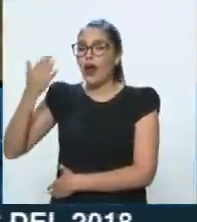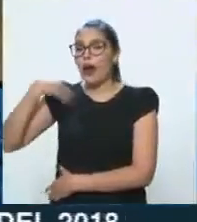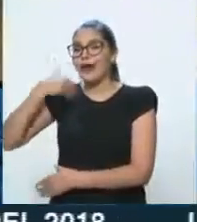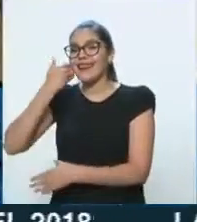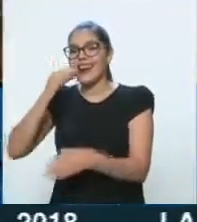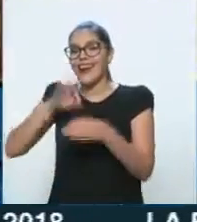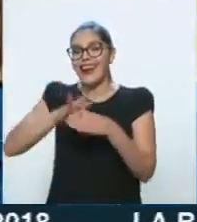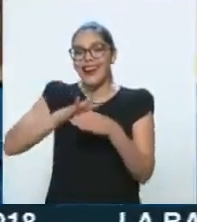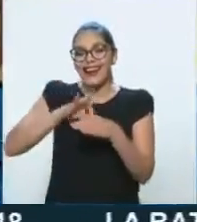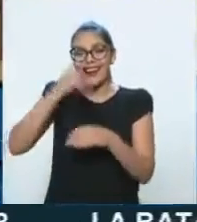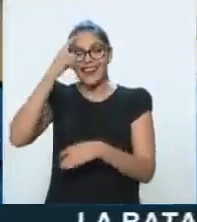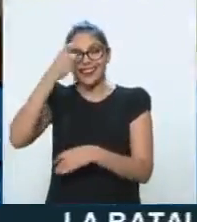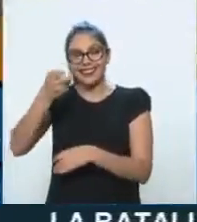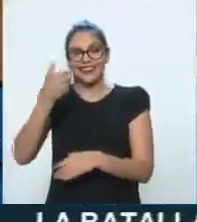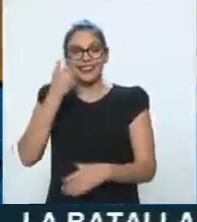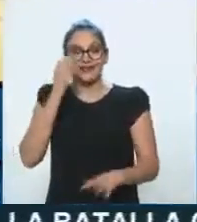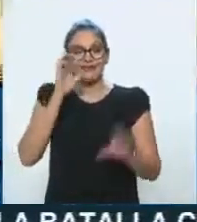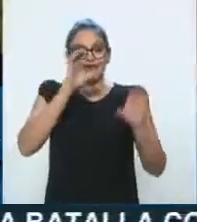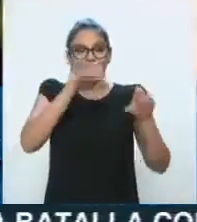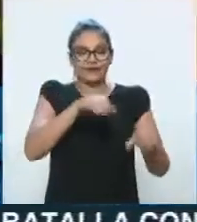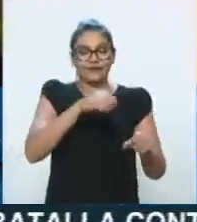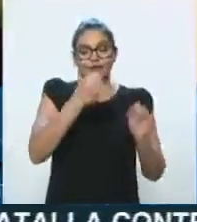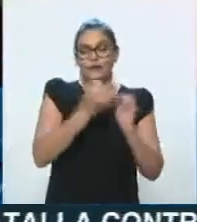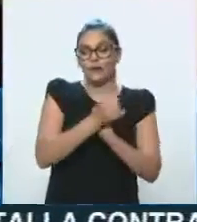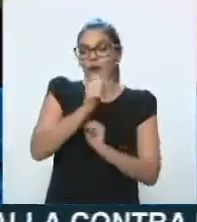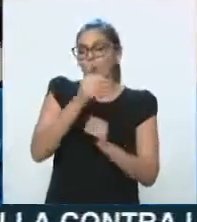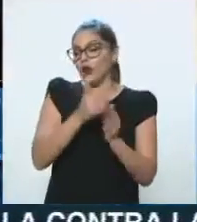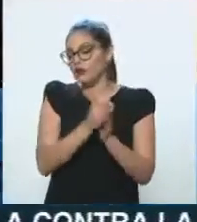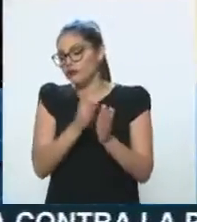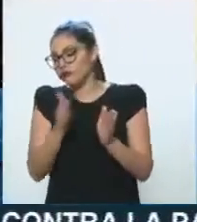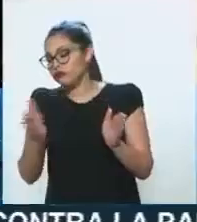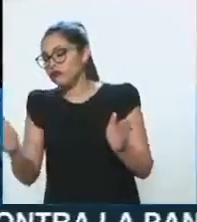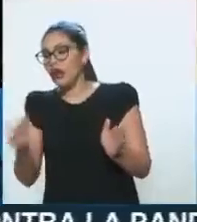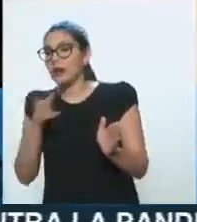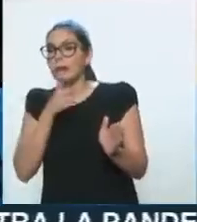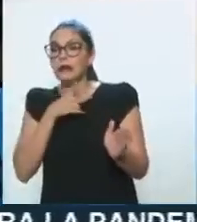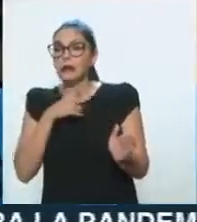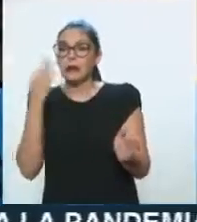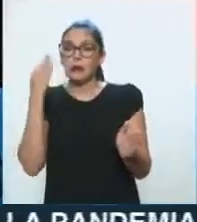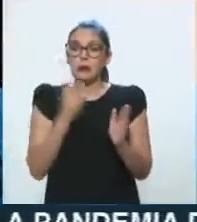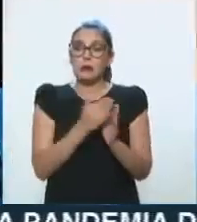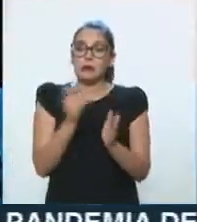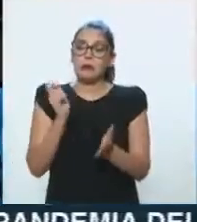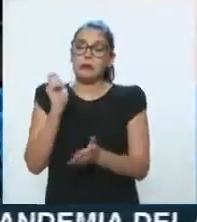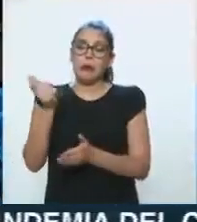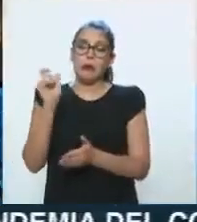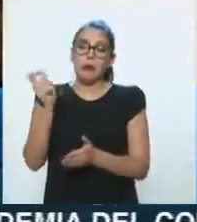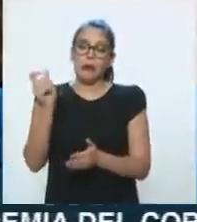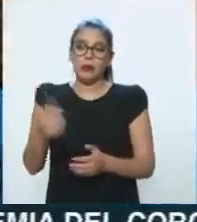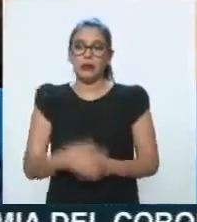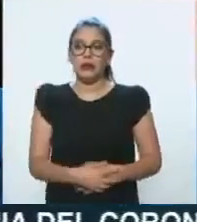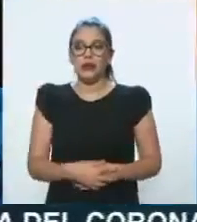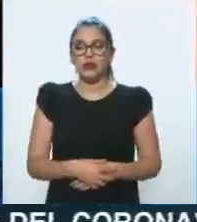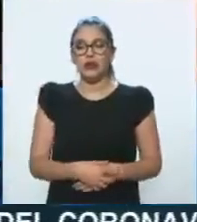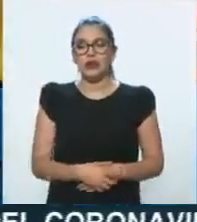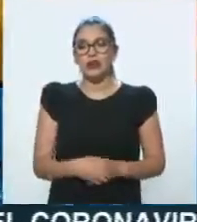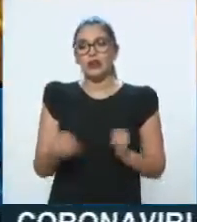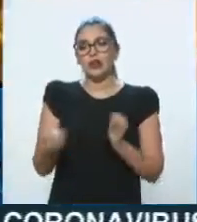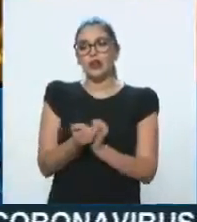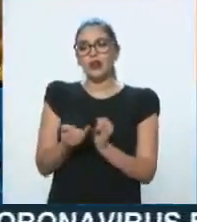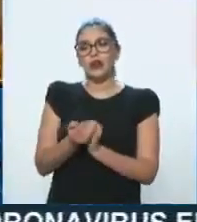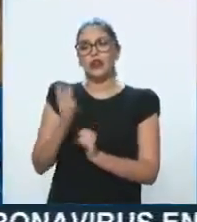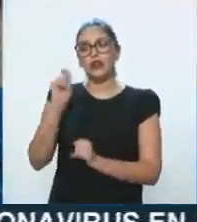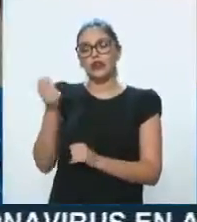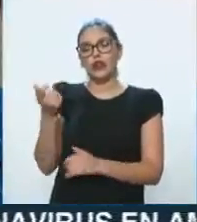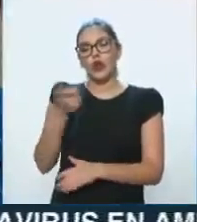el otorgamiento de estos estos contratos en pemex y de la compra